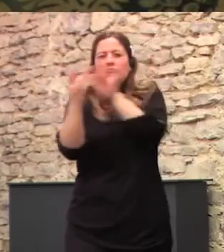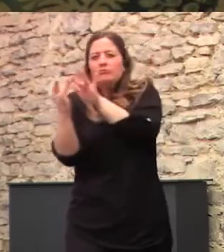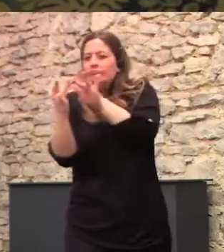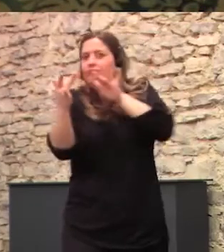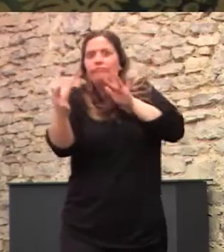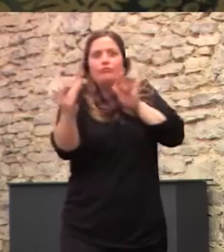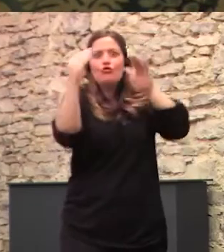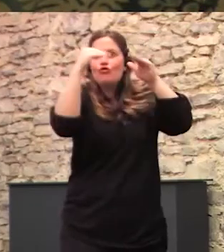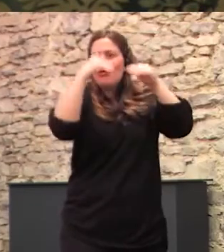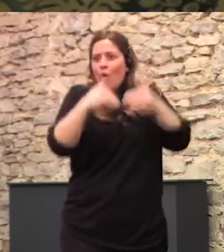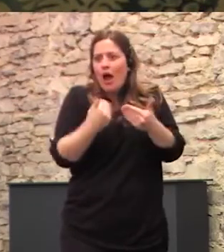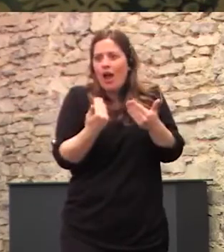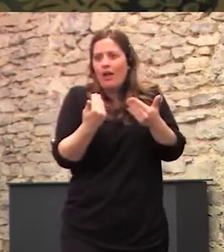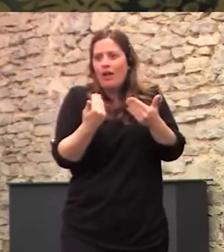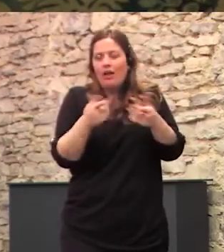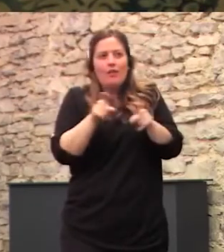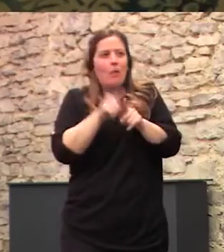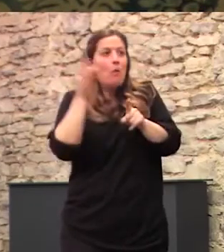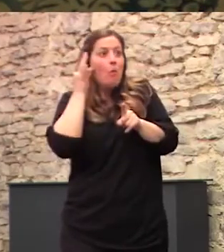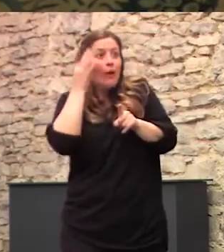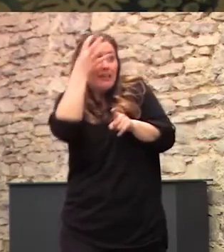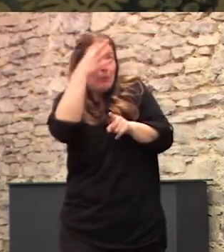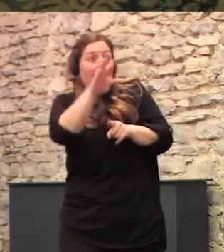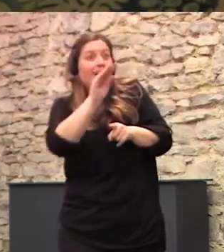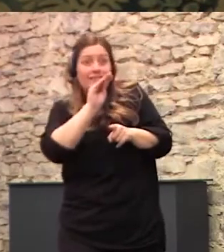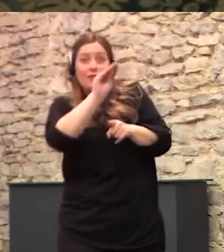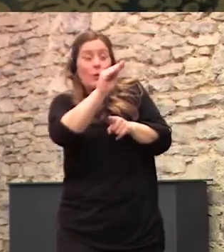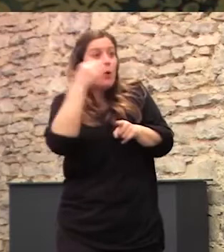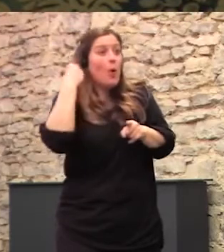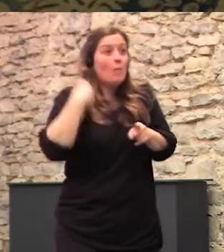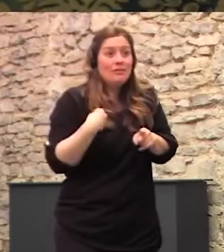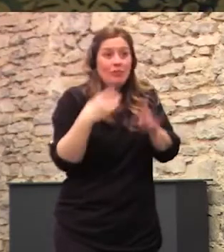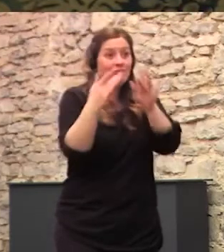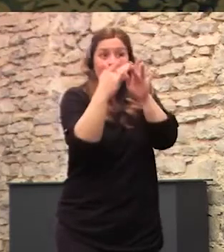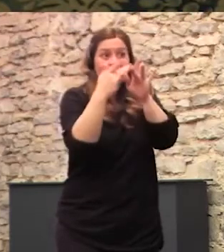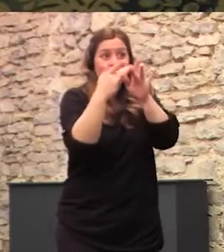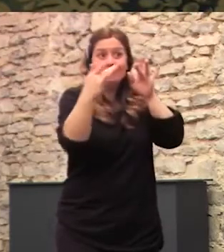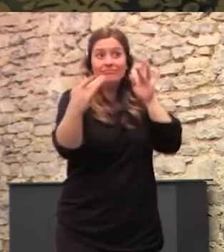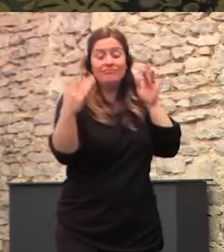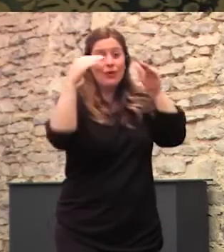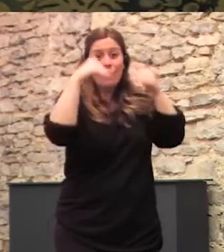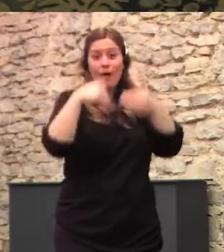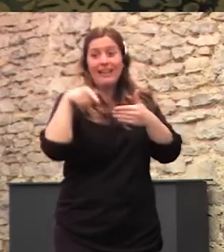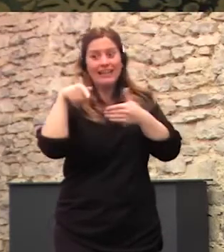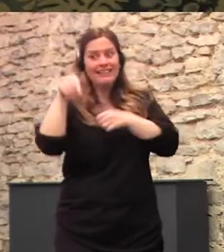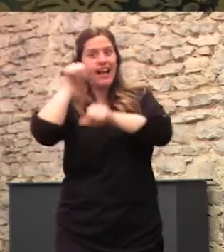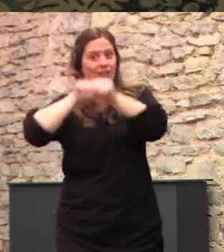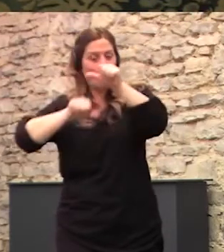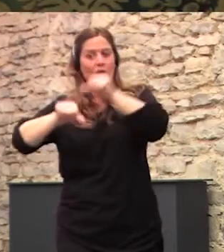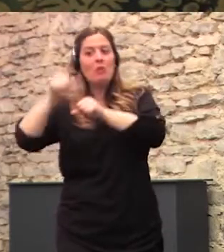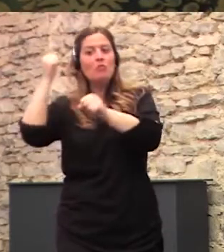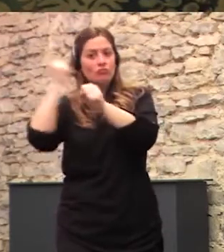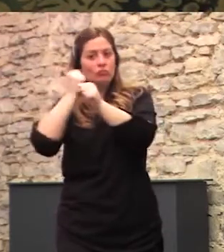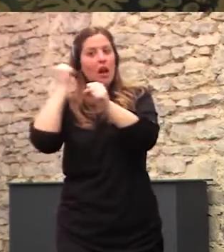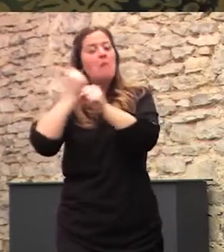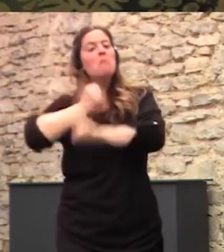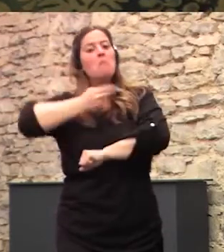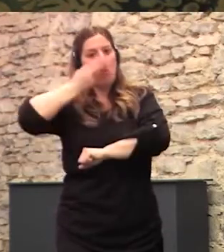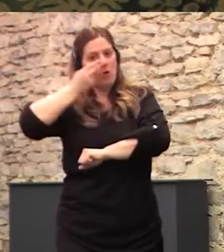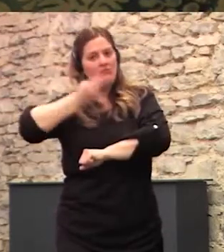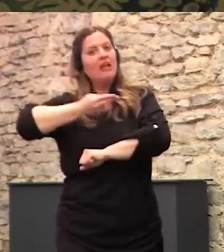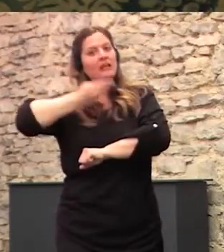siquiera con mujeres de su propio país. Sí. Entonces, esta asociación ha hecho un trabajo muy, muy interesante